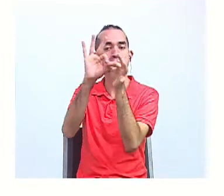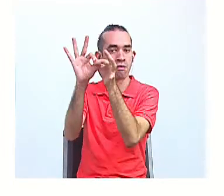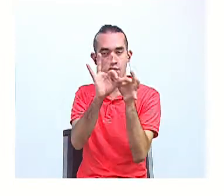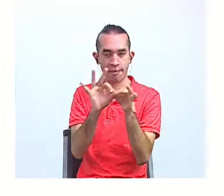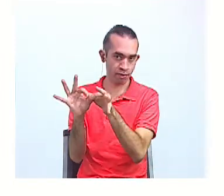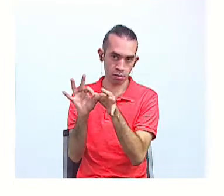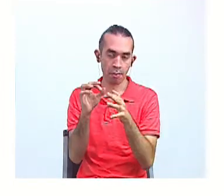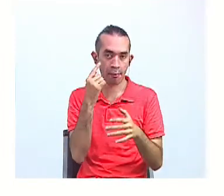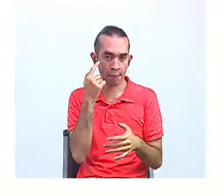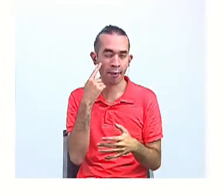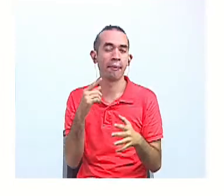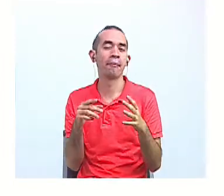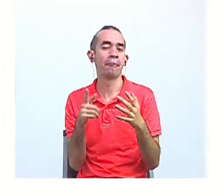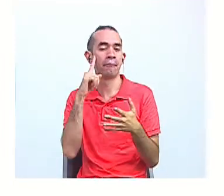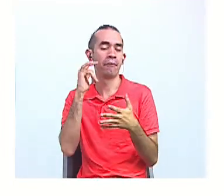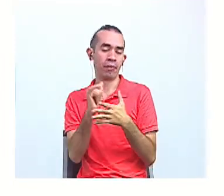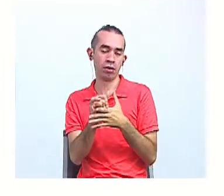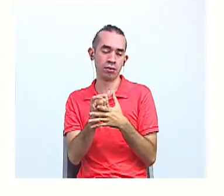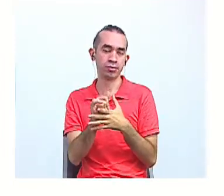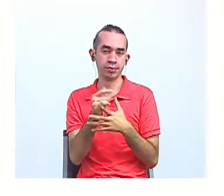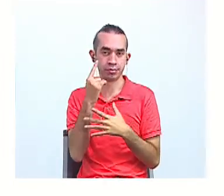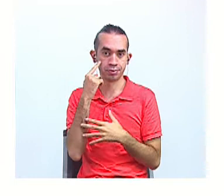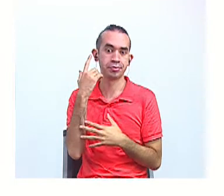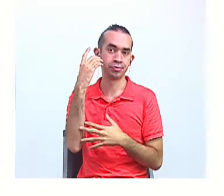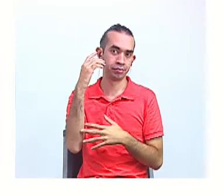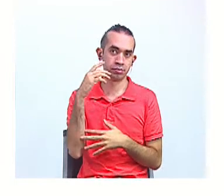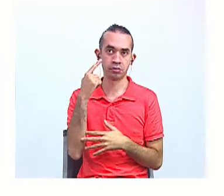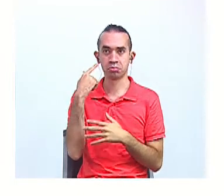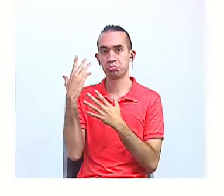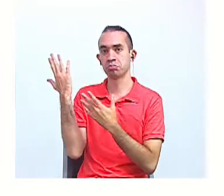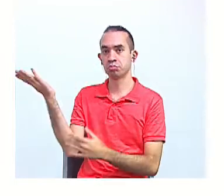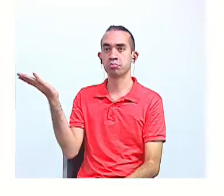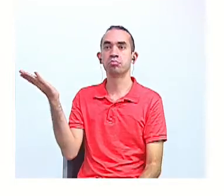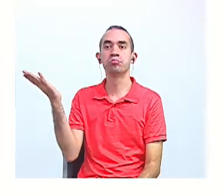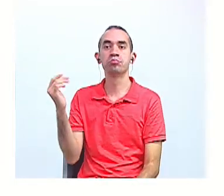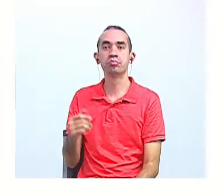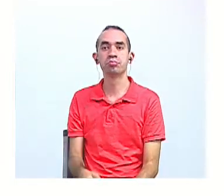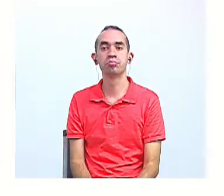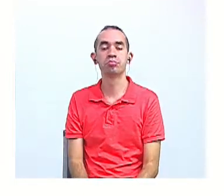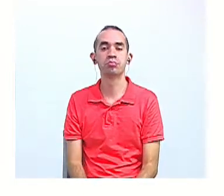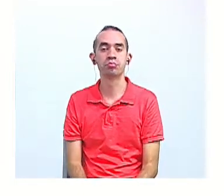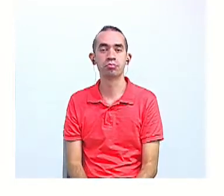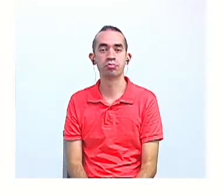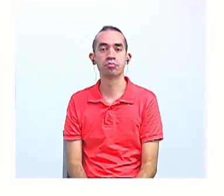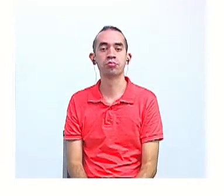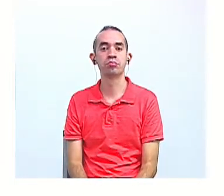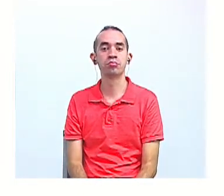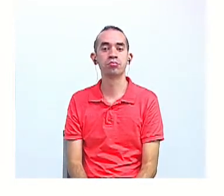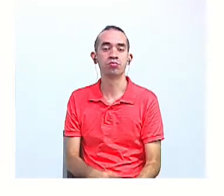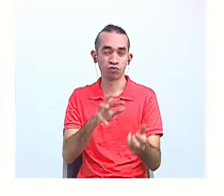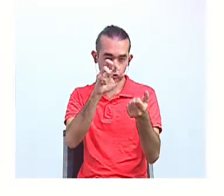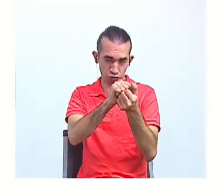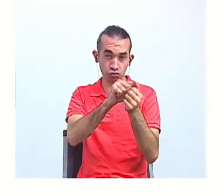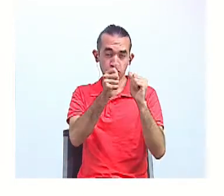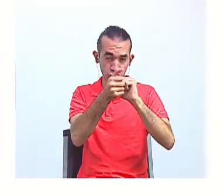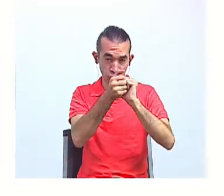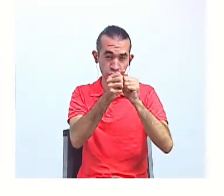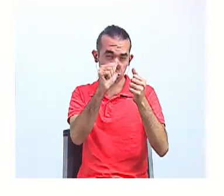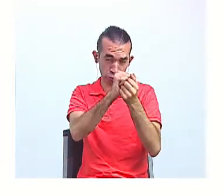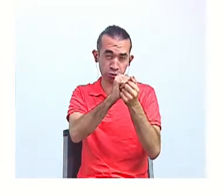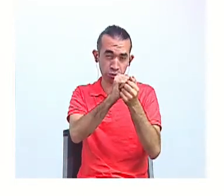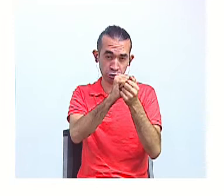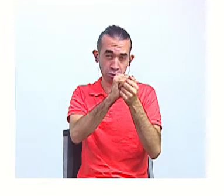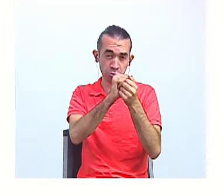densidad. Por eso, como vemos en la imagen, se puede decir que la densidad es